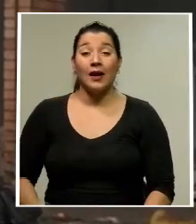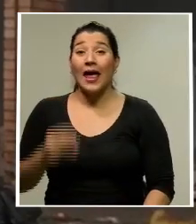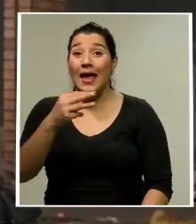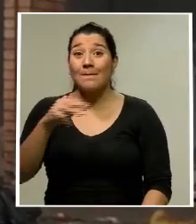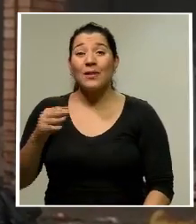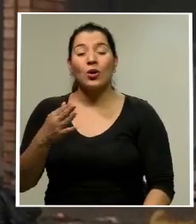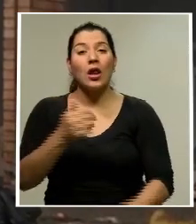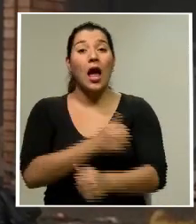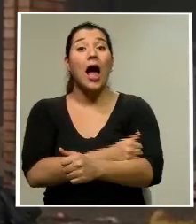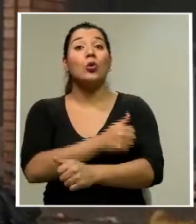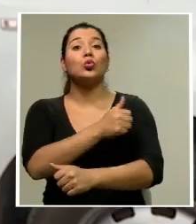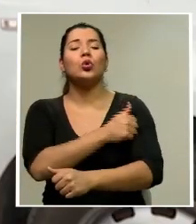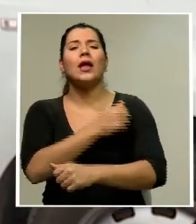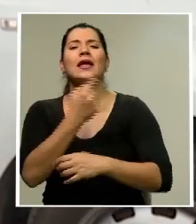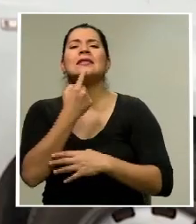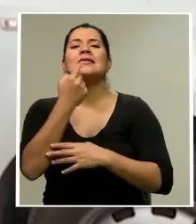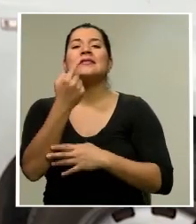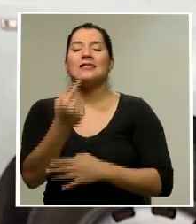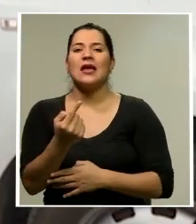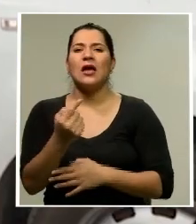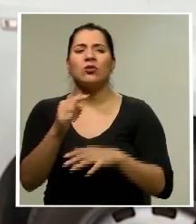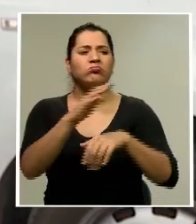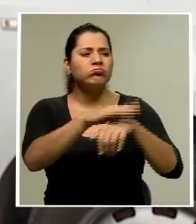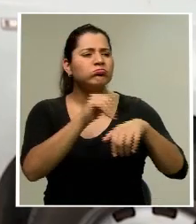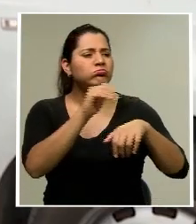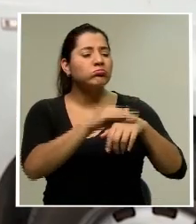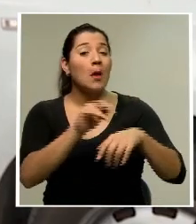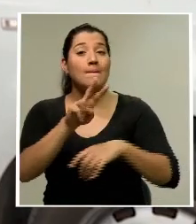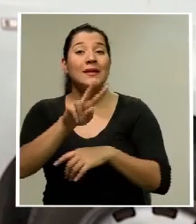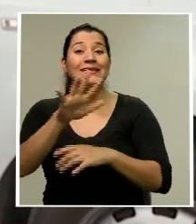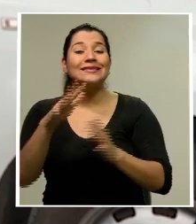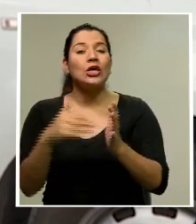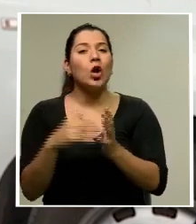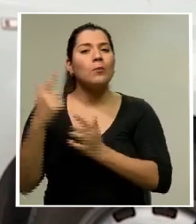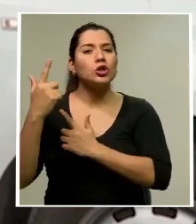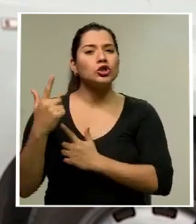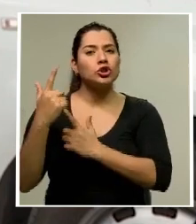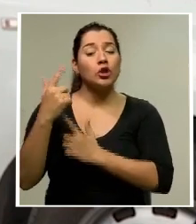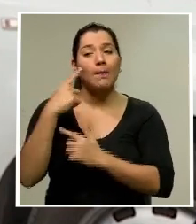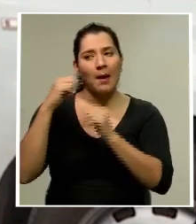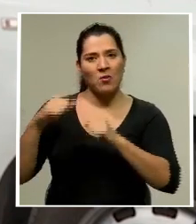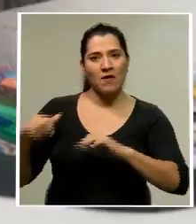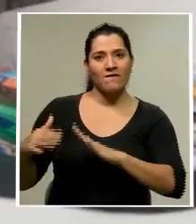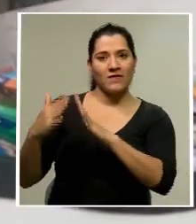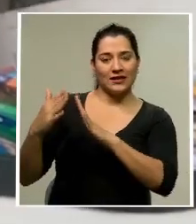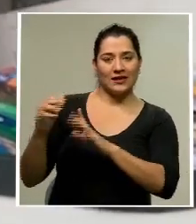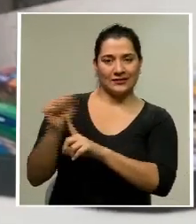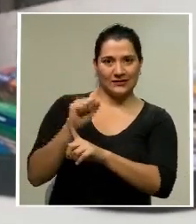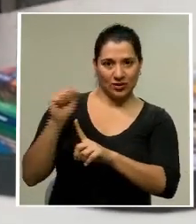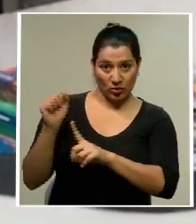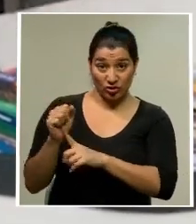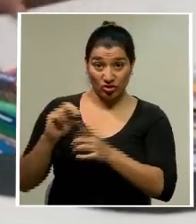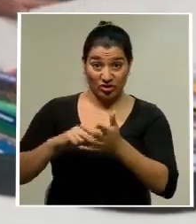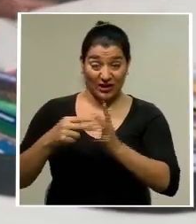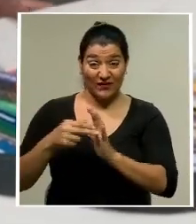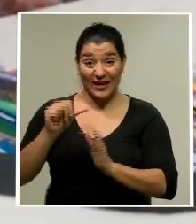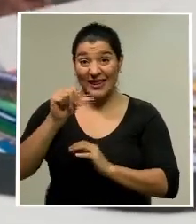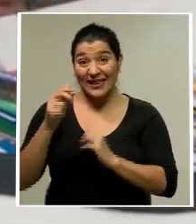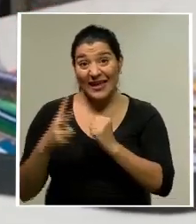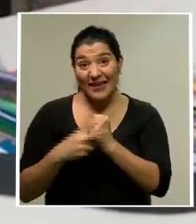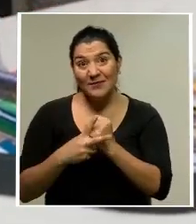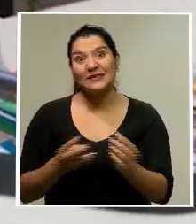las autoridades indicaron que llamarían a unos 25.000 soldados para hacer frente a la emergencia, 10 veces el número